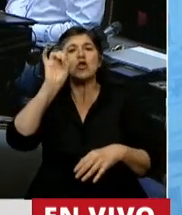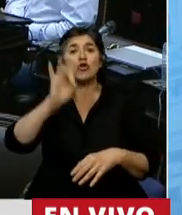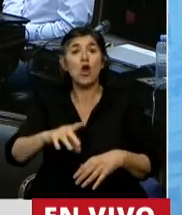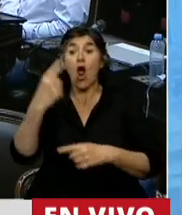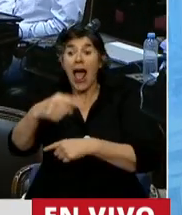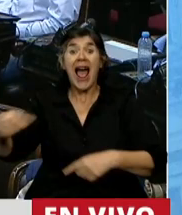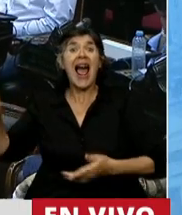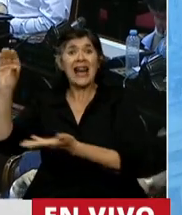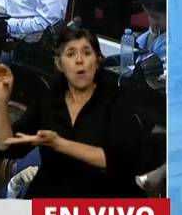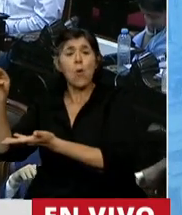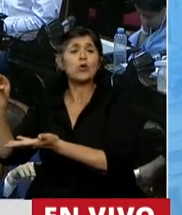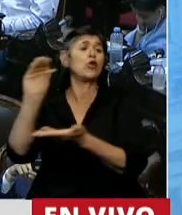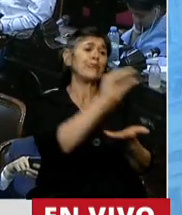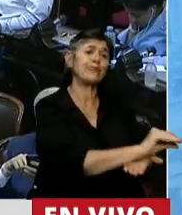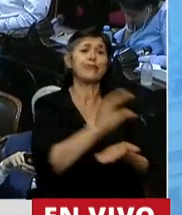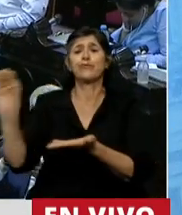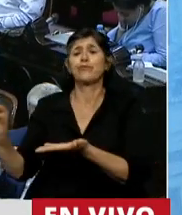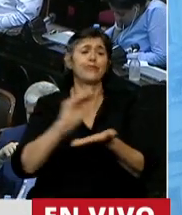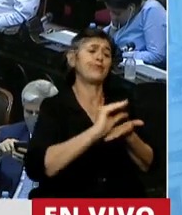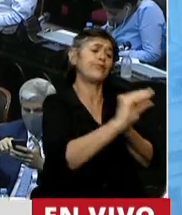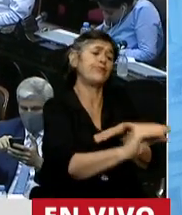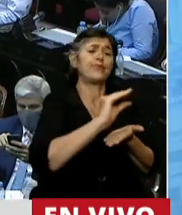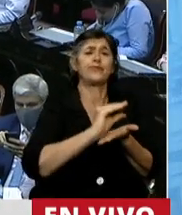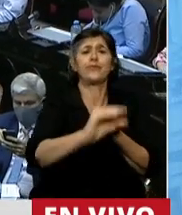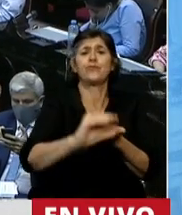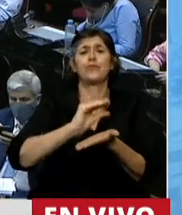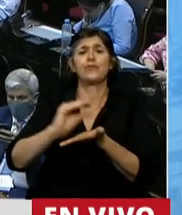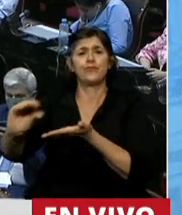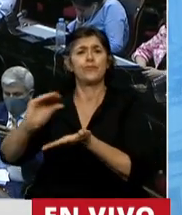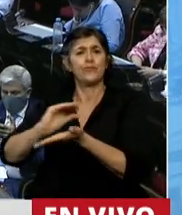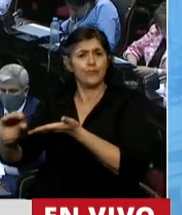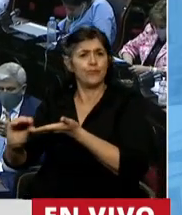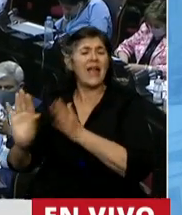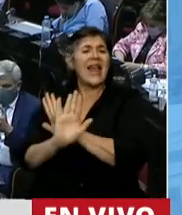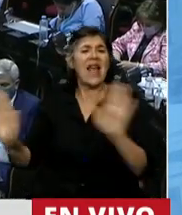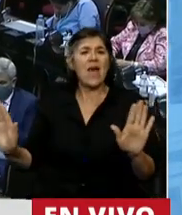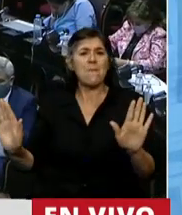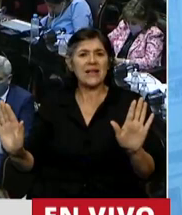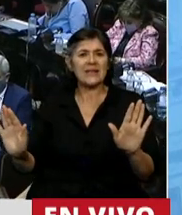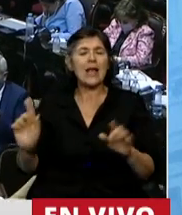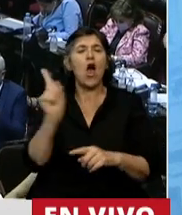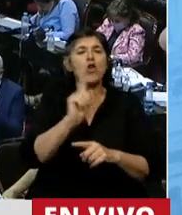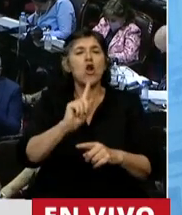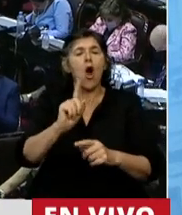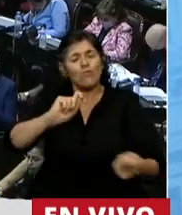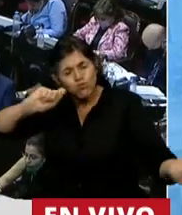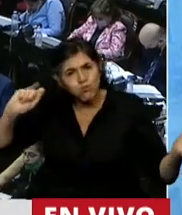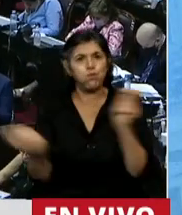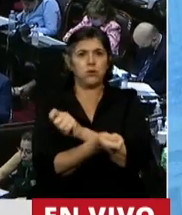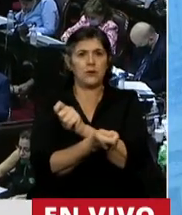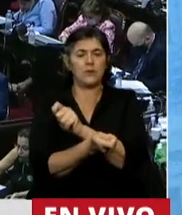en forma pasiva y asistir en la coyuntura. Eso no